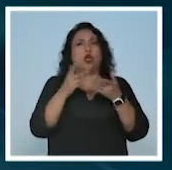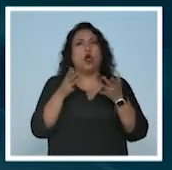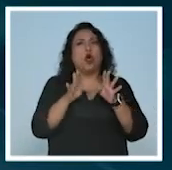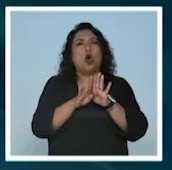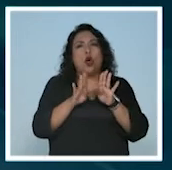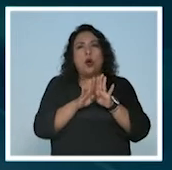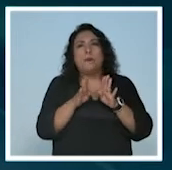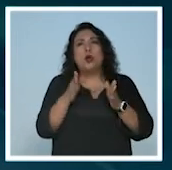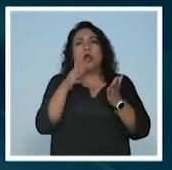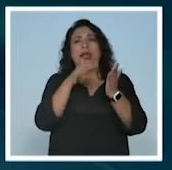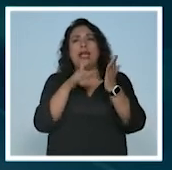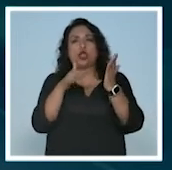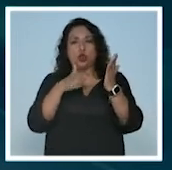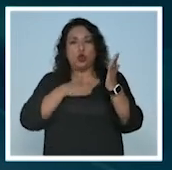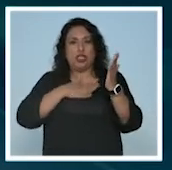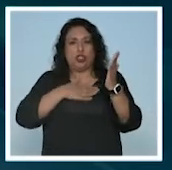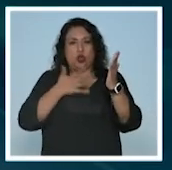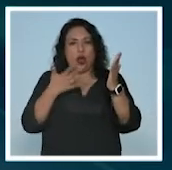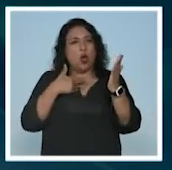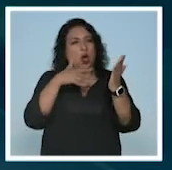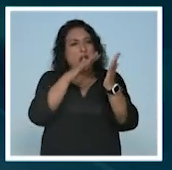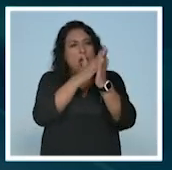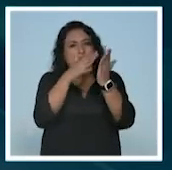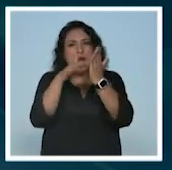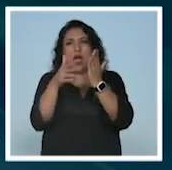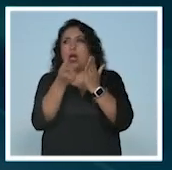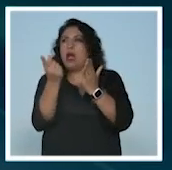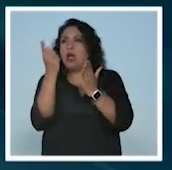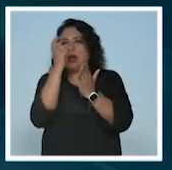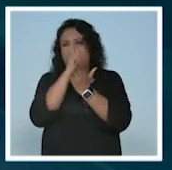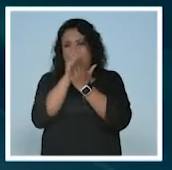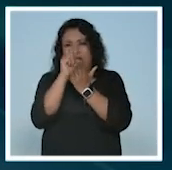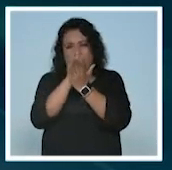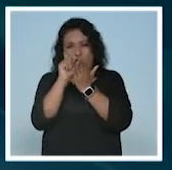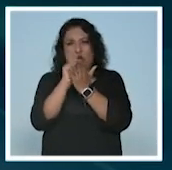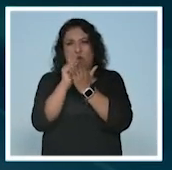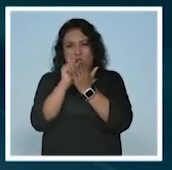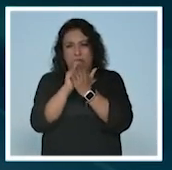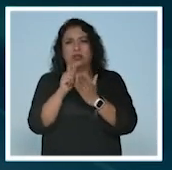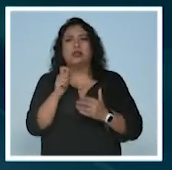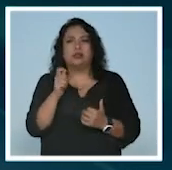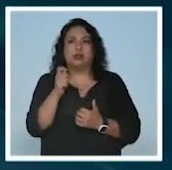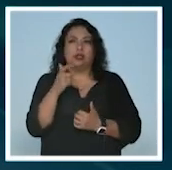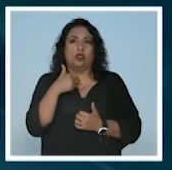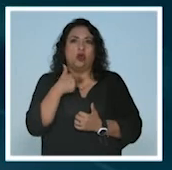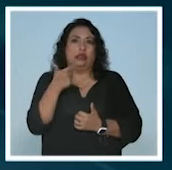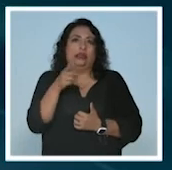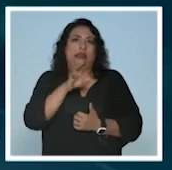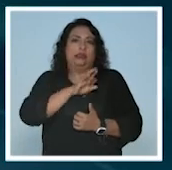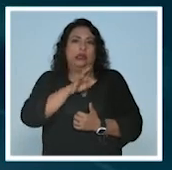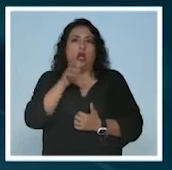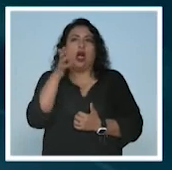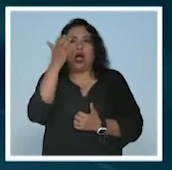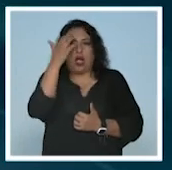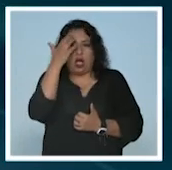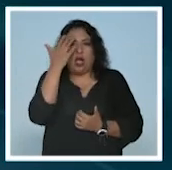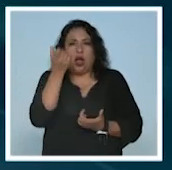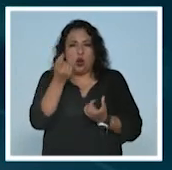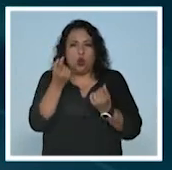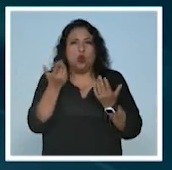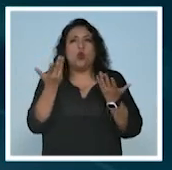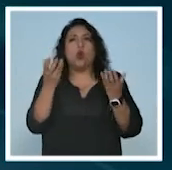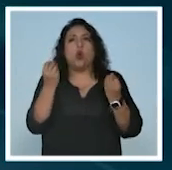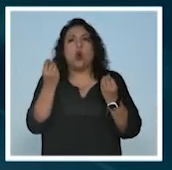de las lecturas que he hecho de aquellos escritores a los que he querido, a los que he conocido, algunos a los